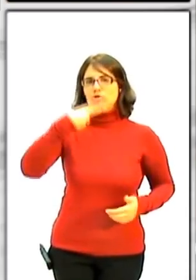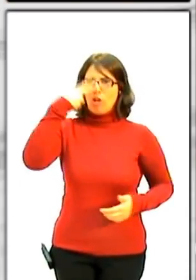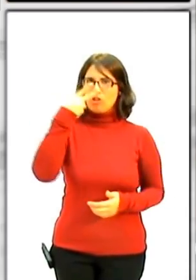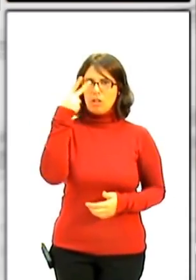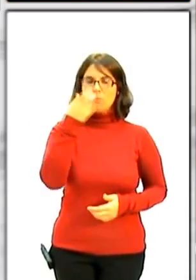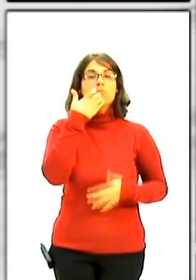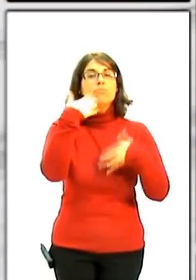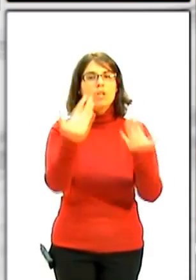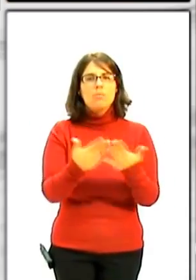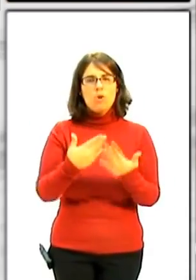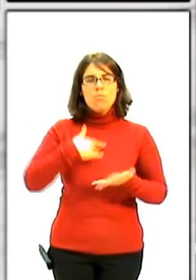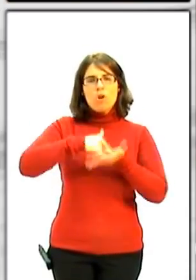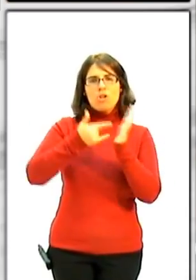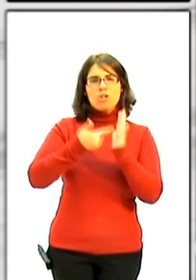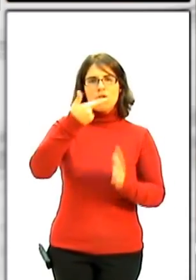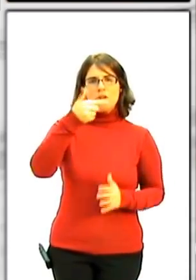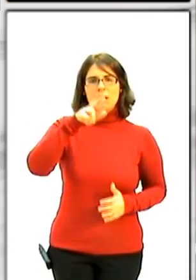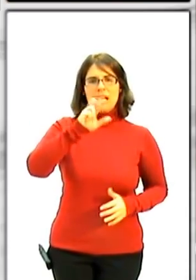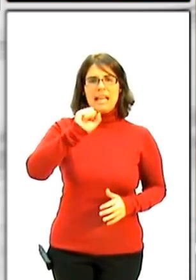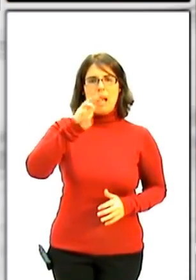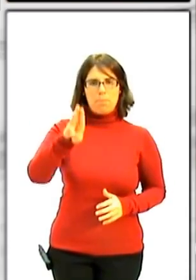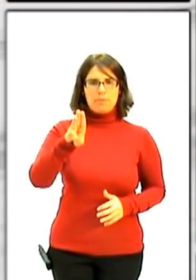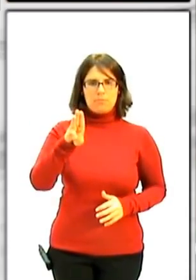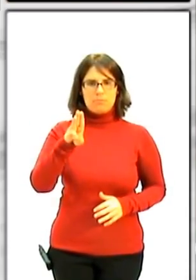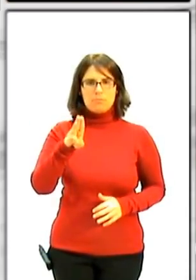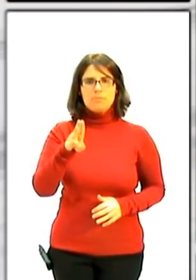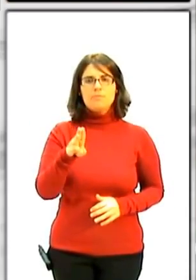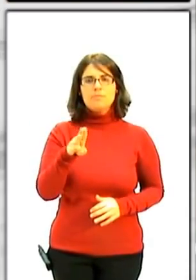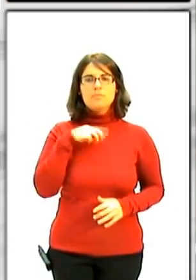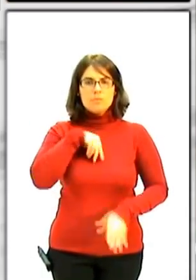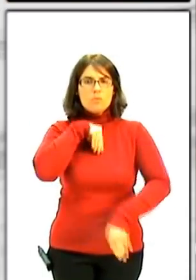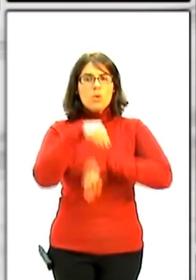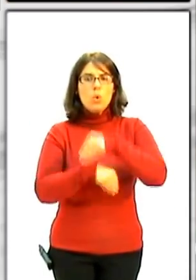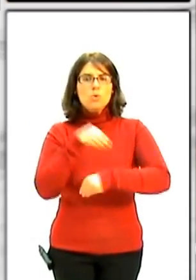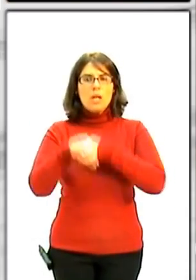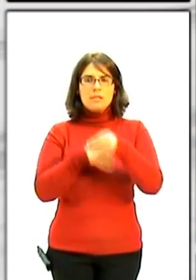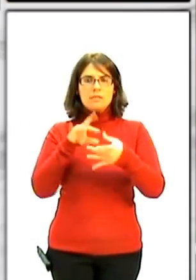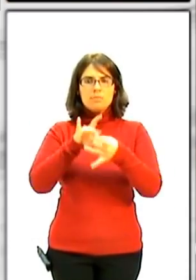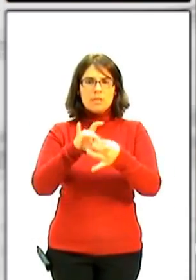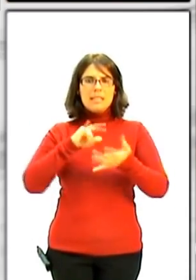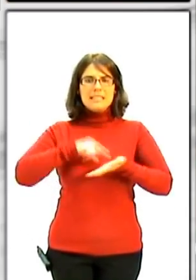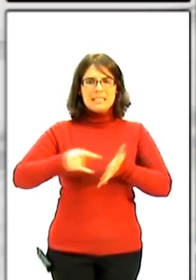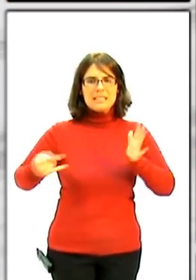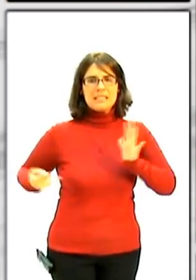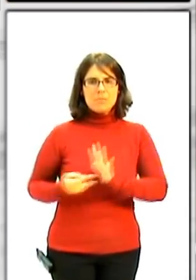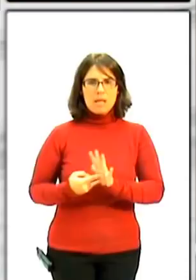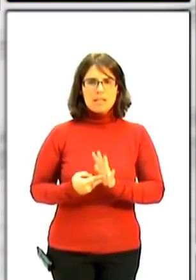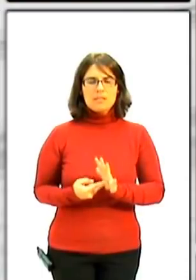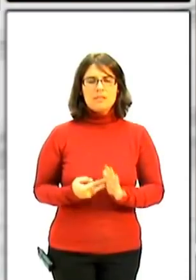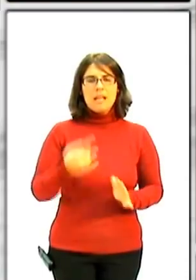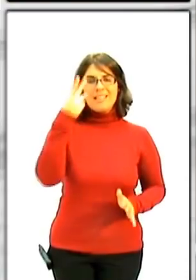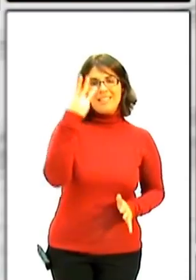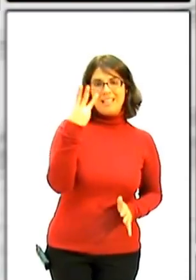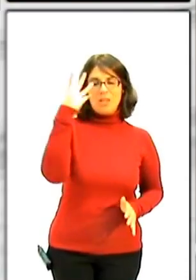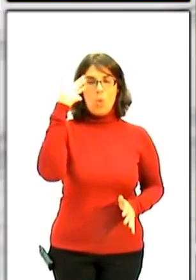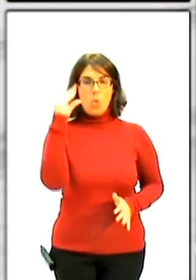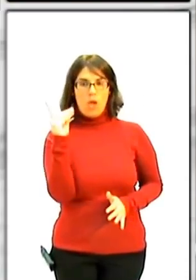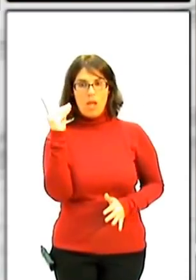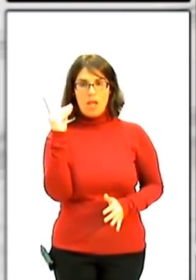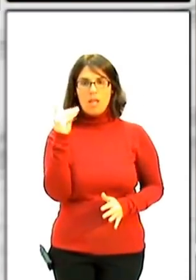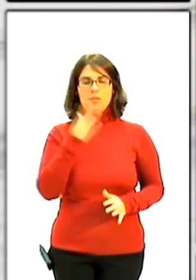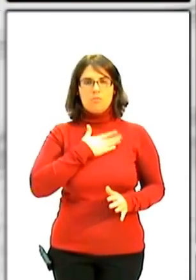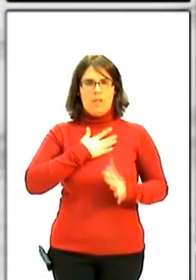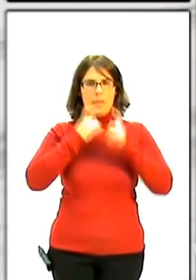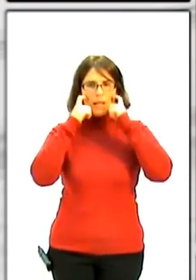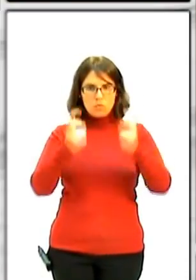ser el proyecto GRAP, ¿no? En el que tú utilizas sistemas, digamos, tridimensionales de